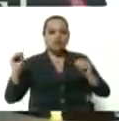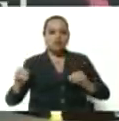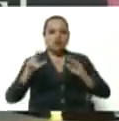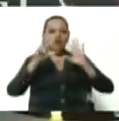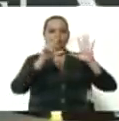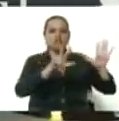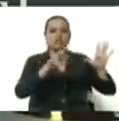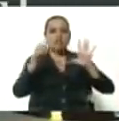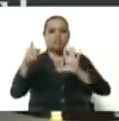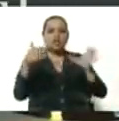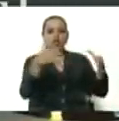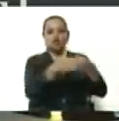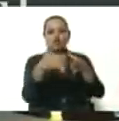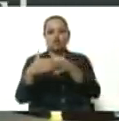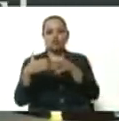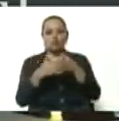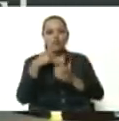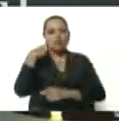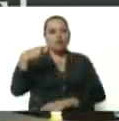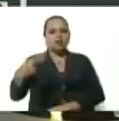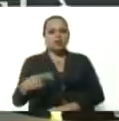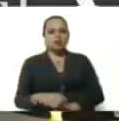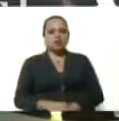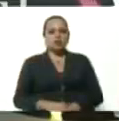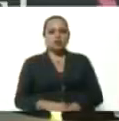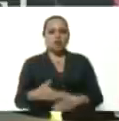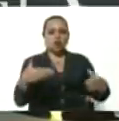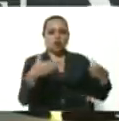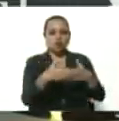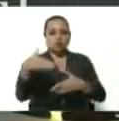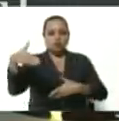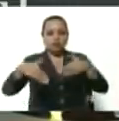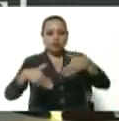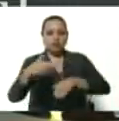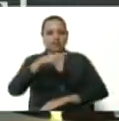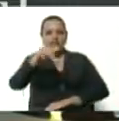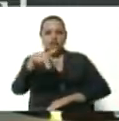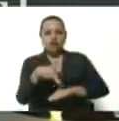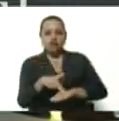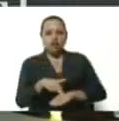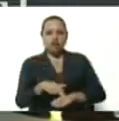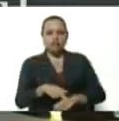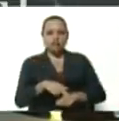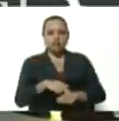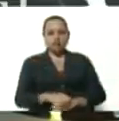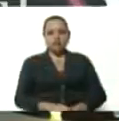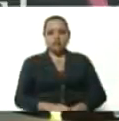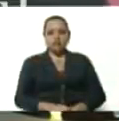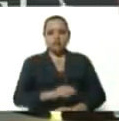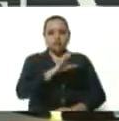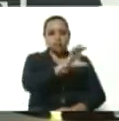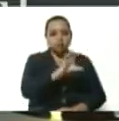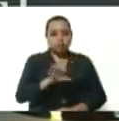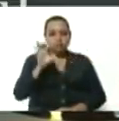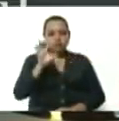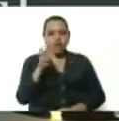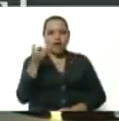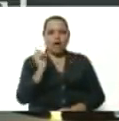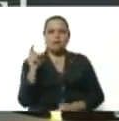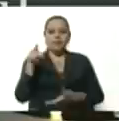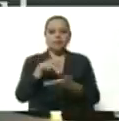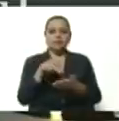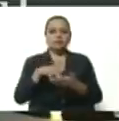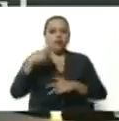86 partidos políticos, grupos electorales, nacionales y regionales van a participar en